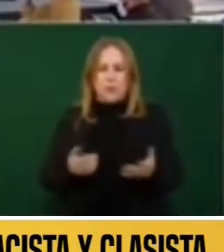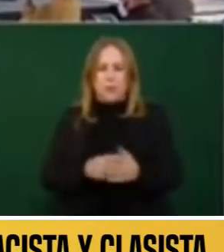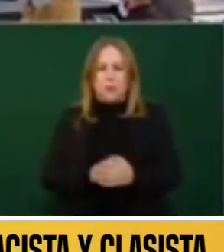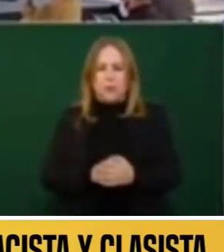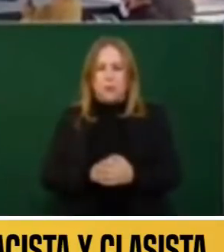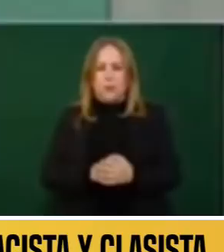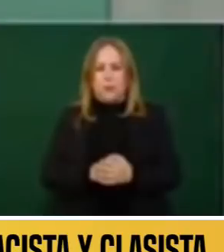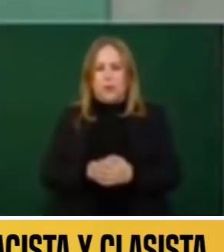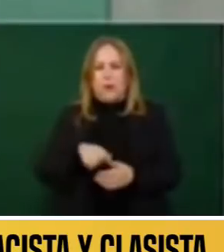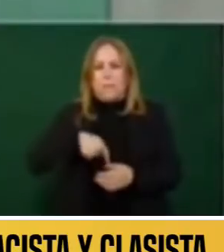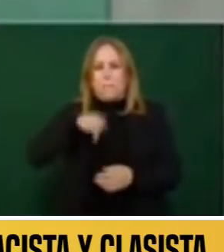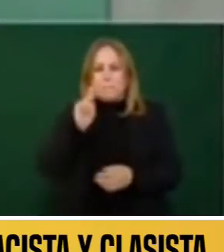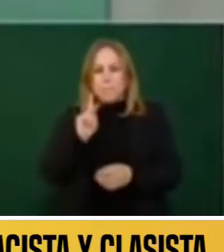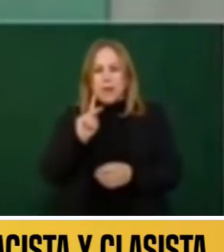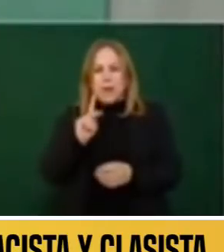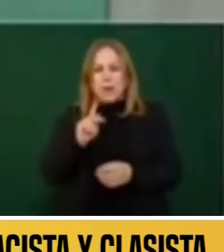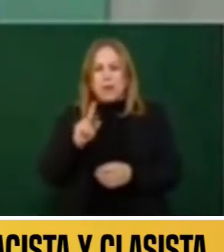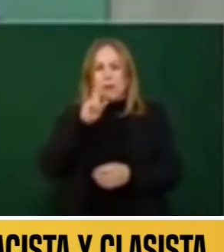General,